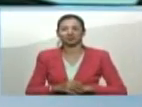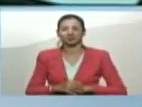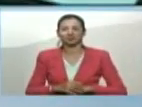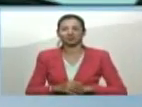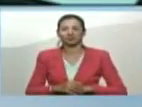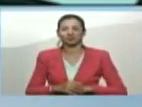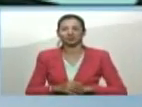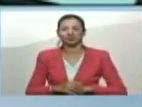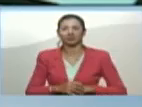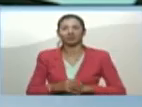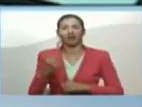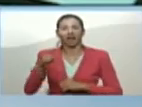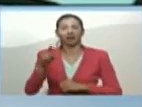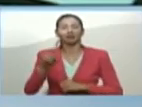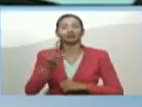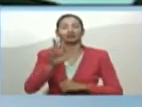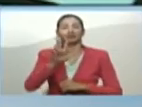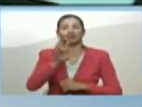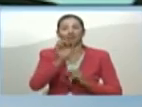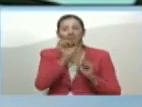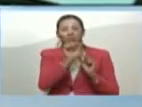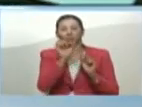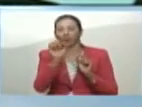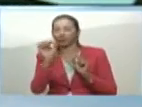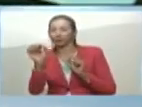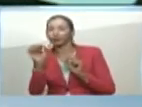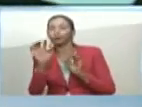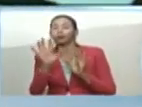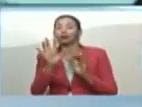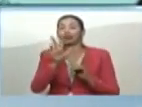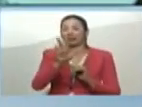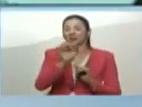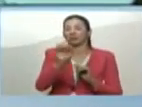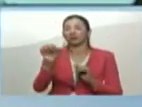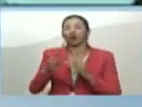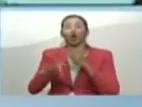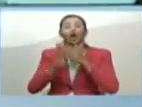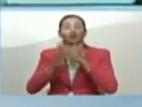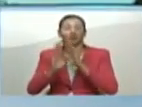Aquí está. Vamos a ponerle tres punticos porque la historia continúa.